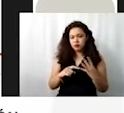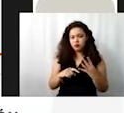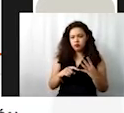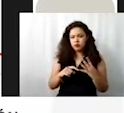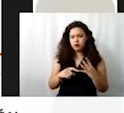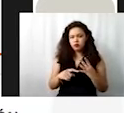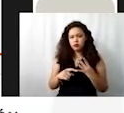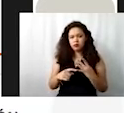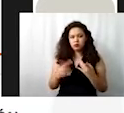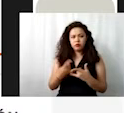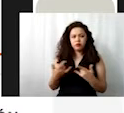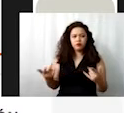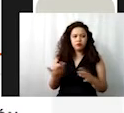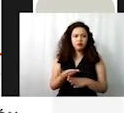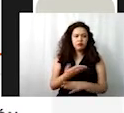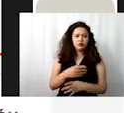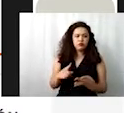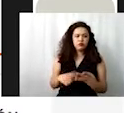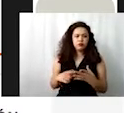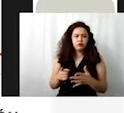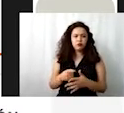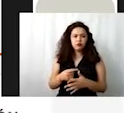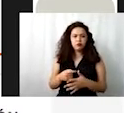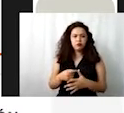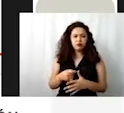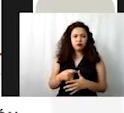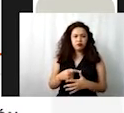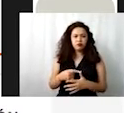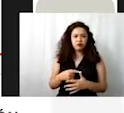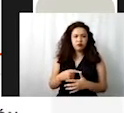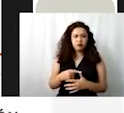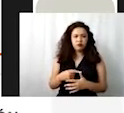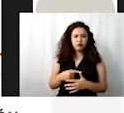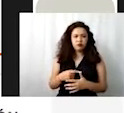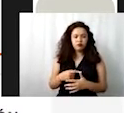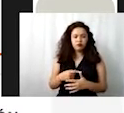antecedentes. Ajá, luego. El